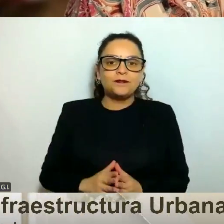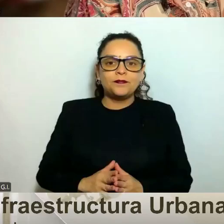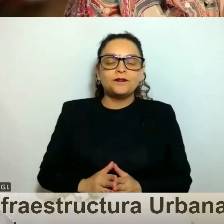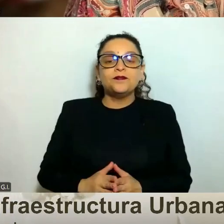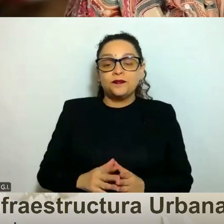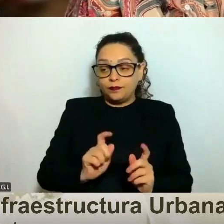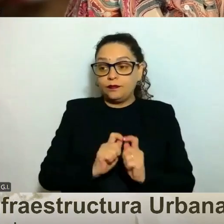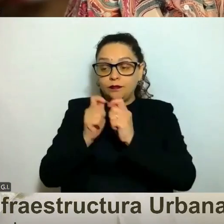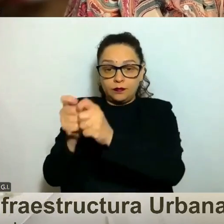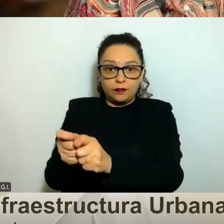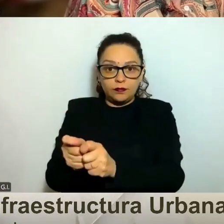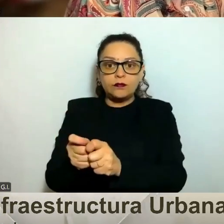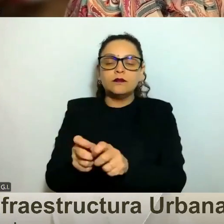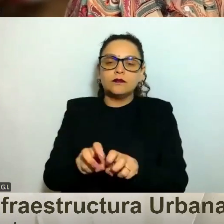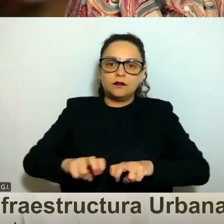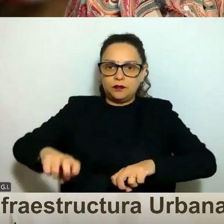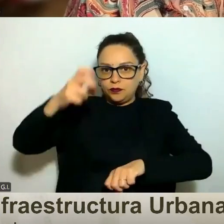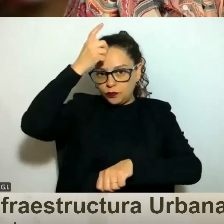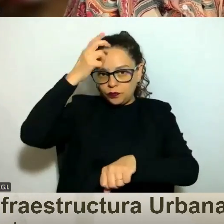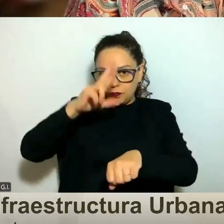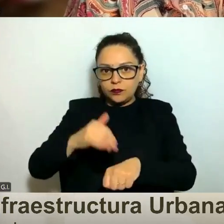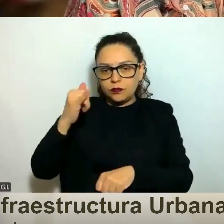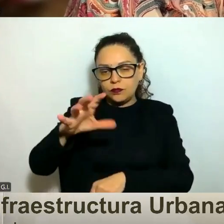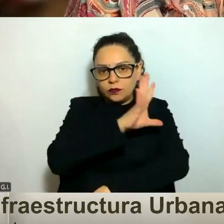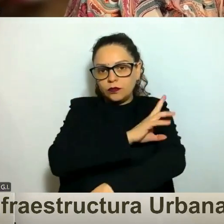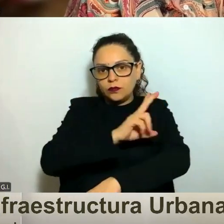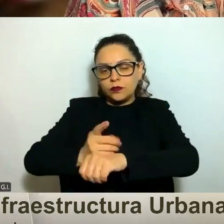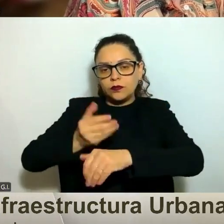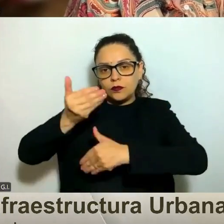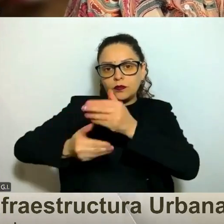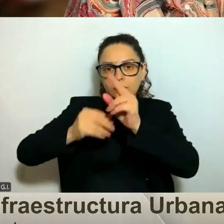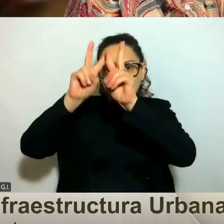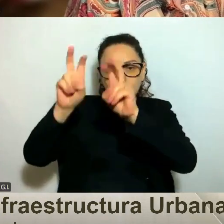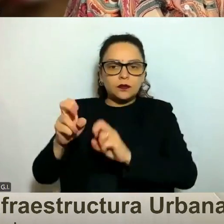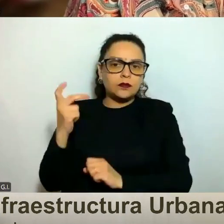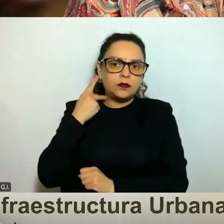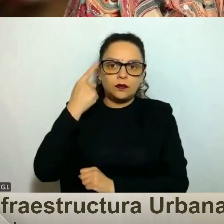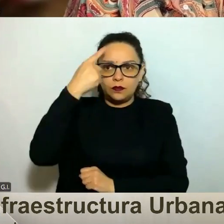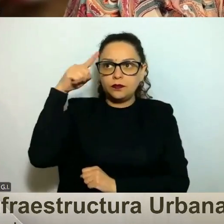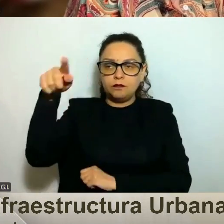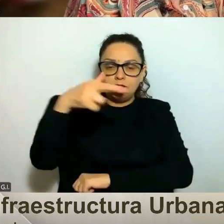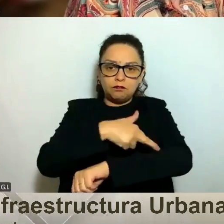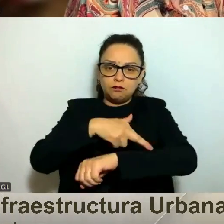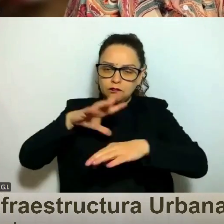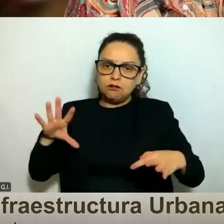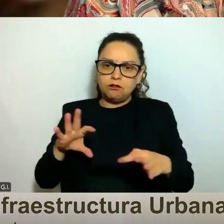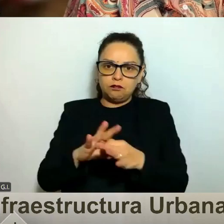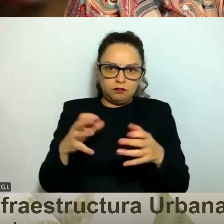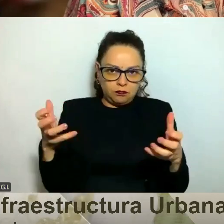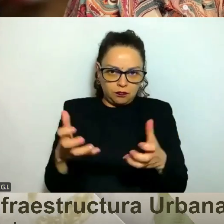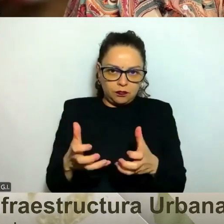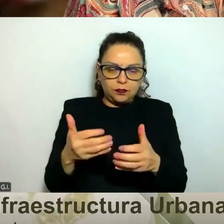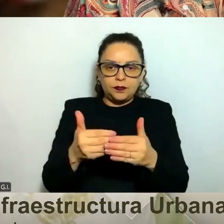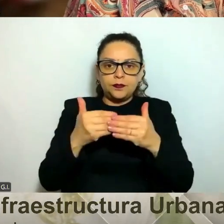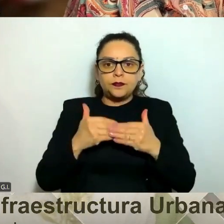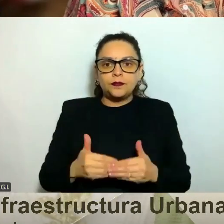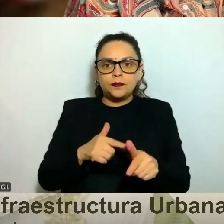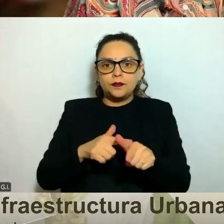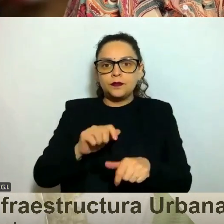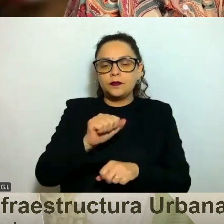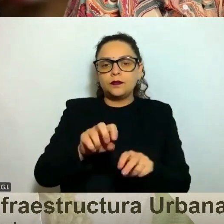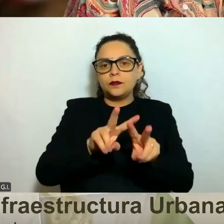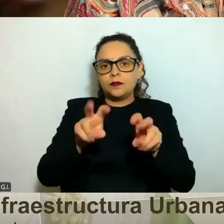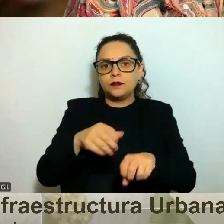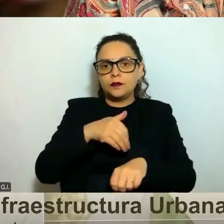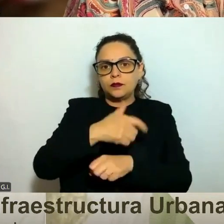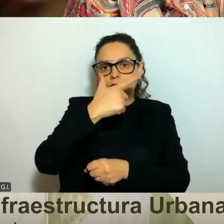presente asunto a la mesa directiva y la coordinación de servicios parlamentarios para los efectos de que haya lugar. Continuando con el orden del día, procederemos a desaguar el punto